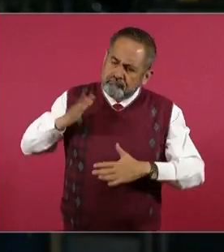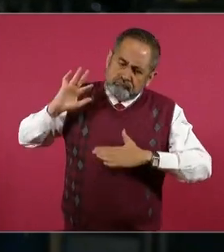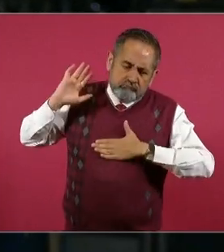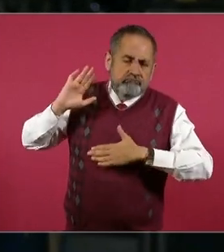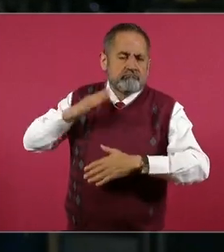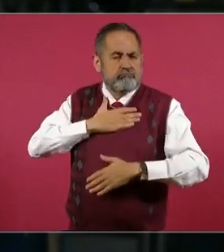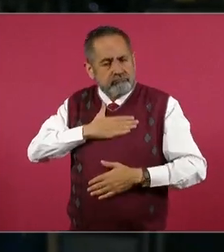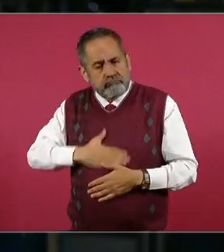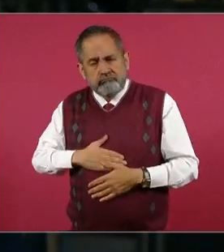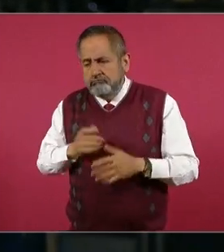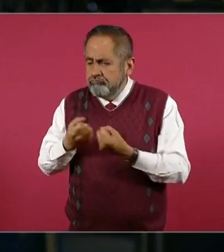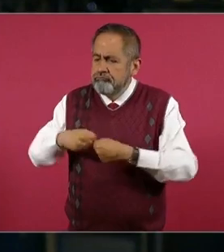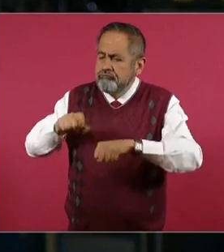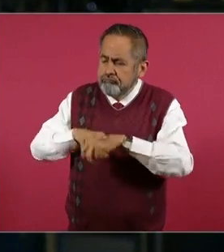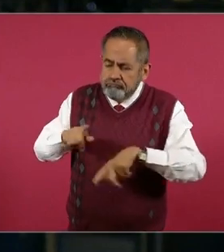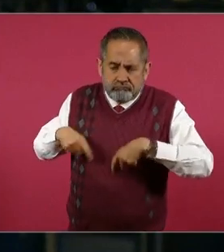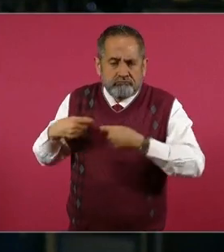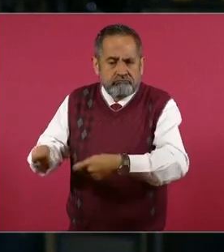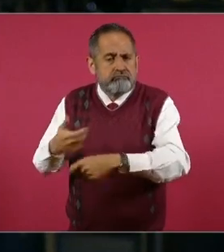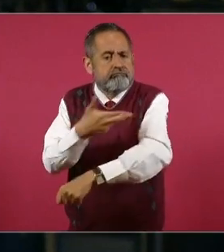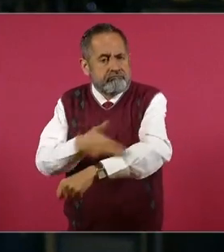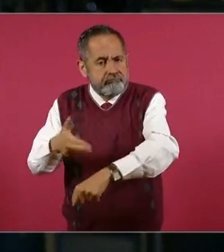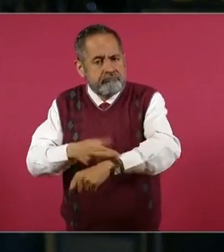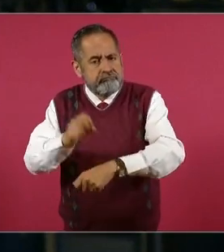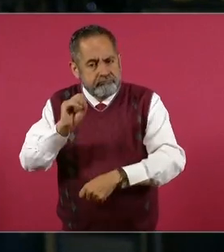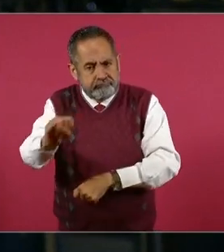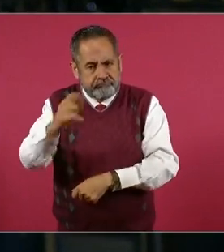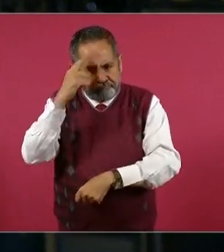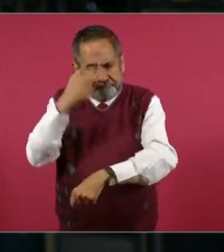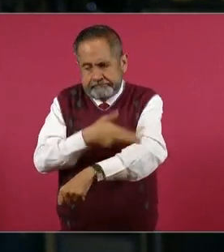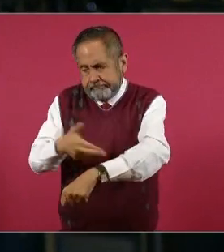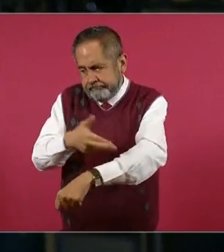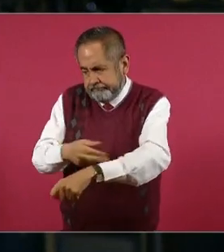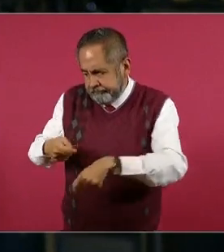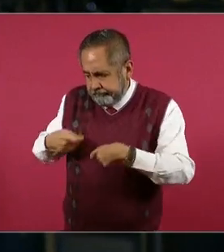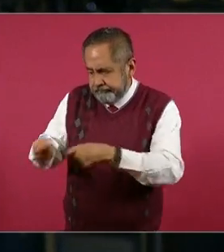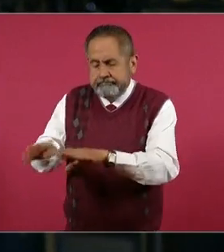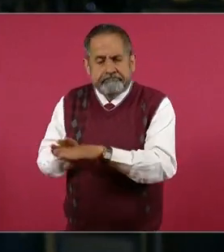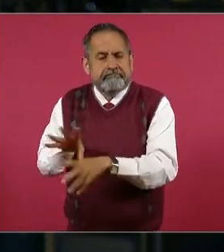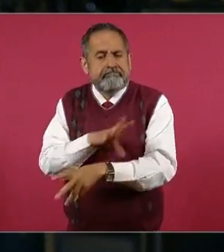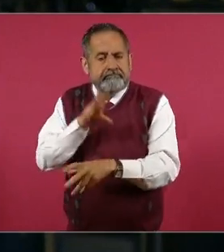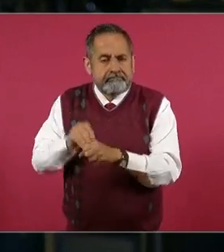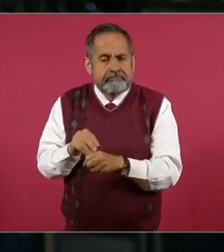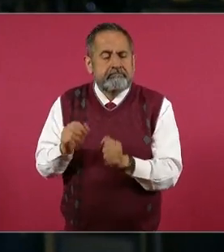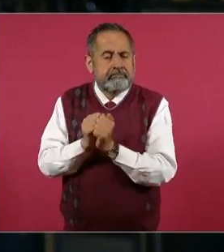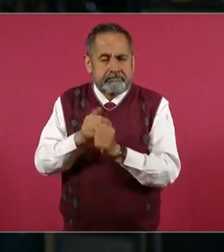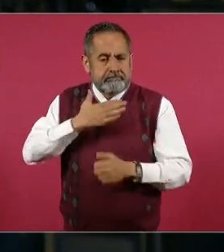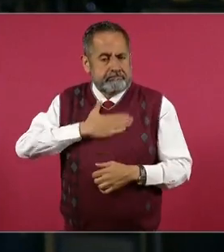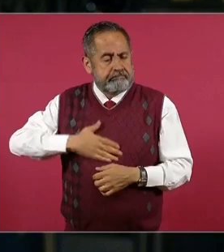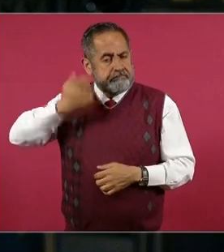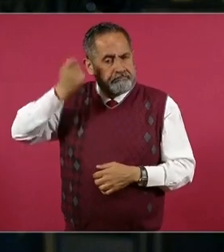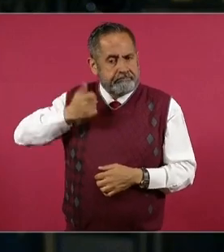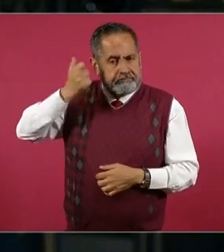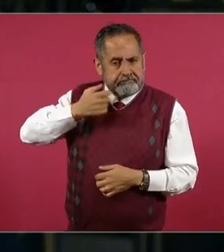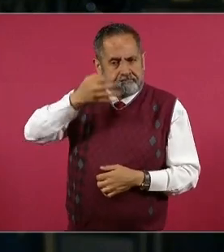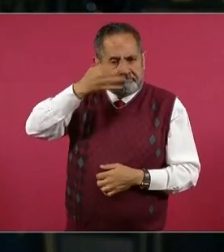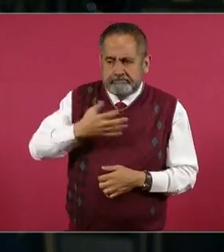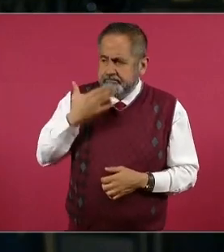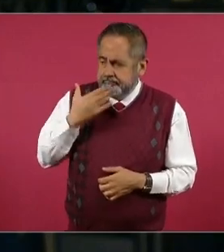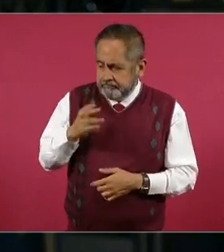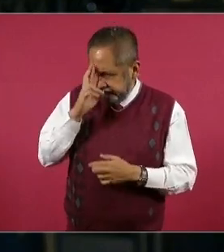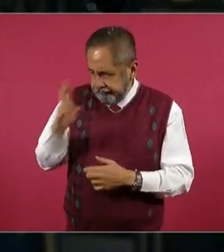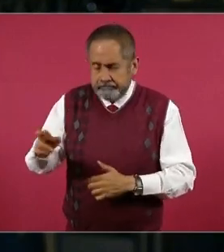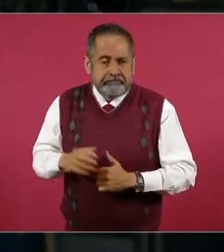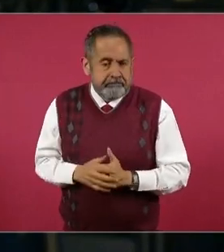justicia social, tomará las medidas necesarias para corregir esta injusticia y asegurarle una jubilación digna.